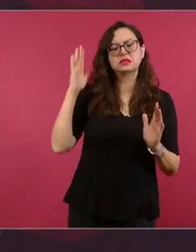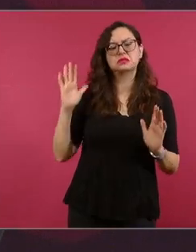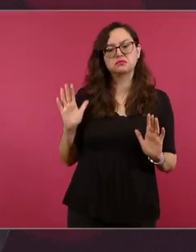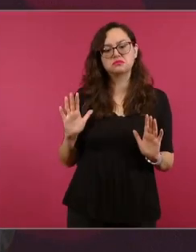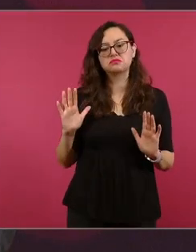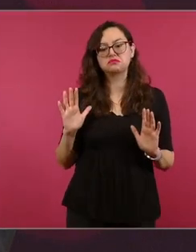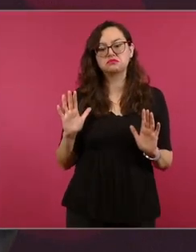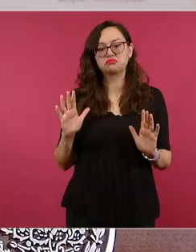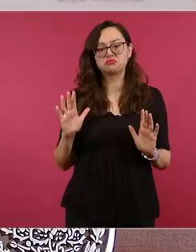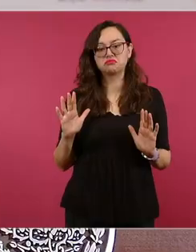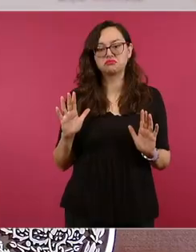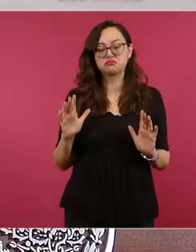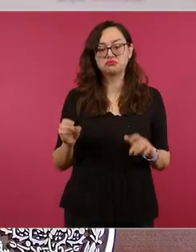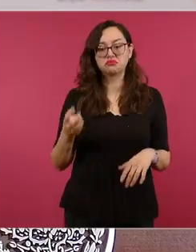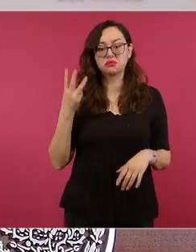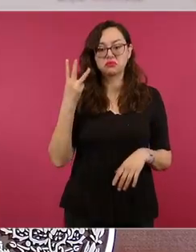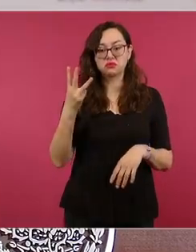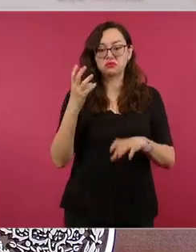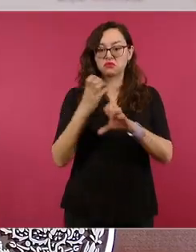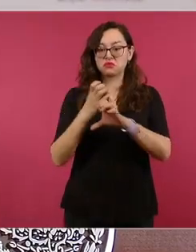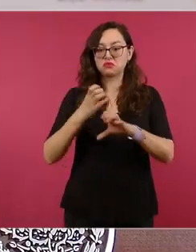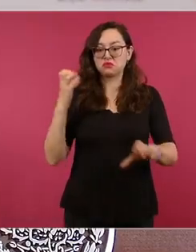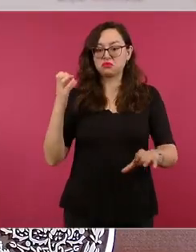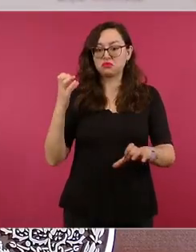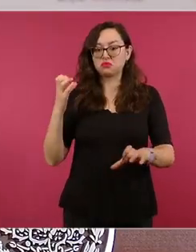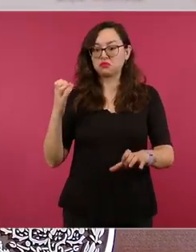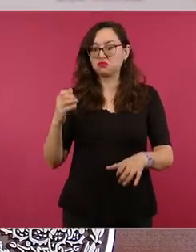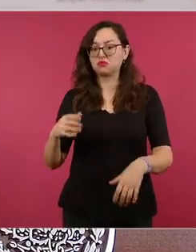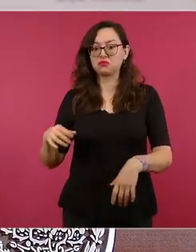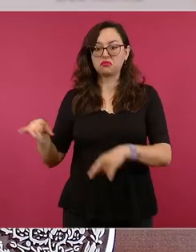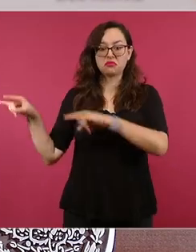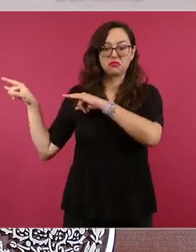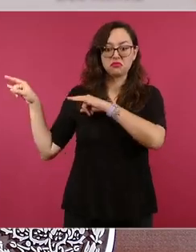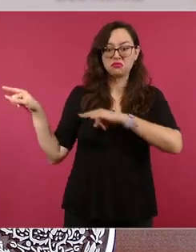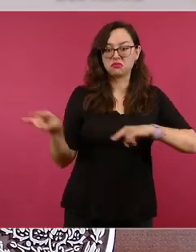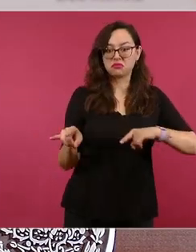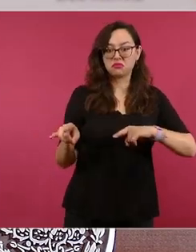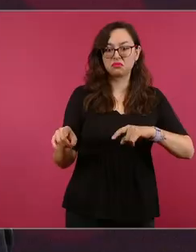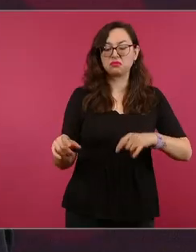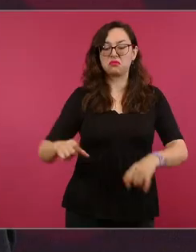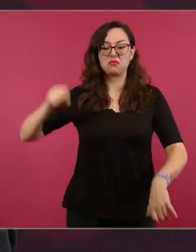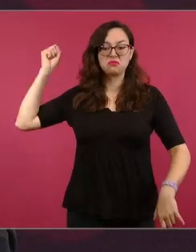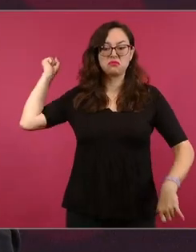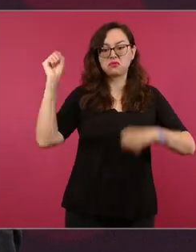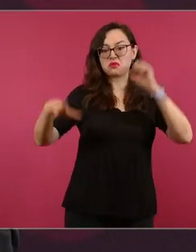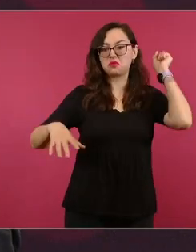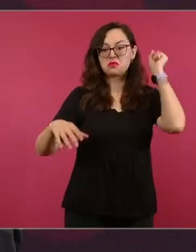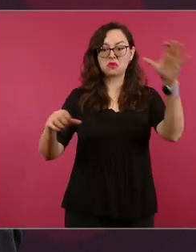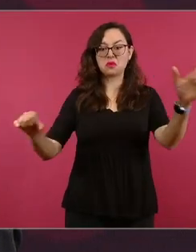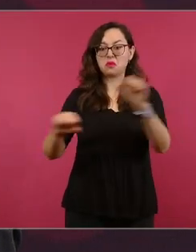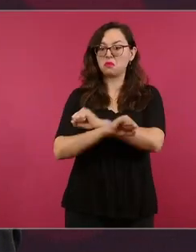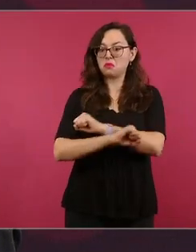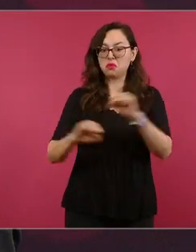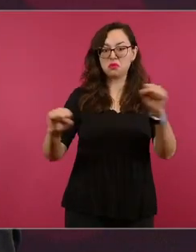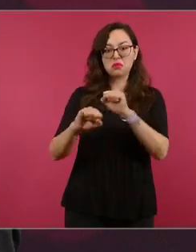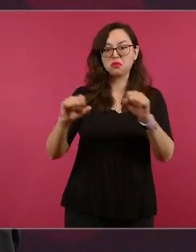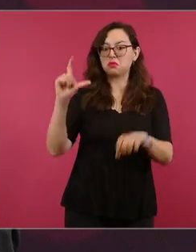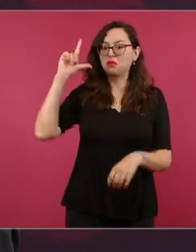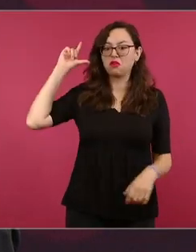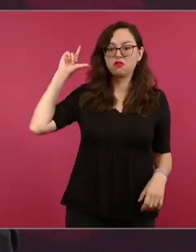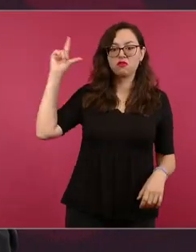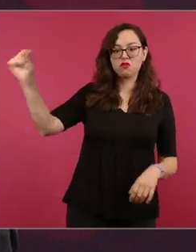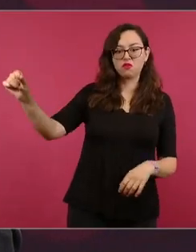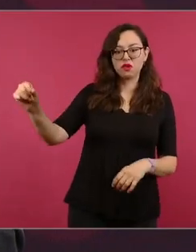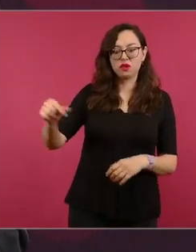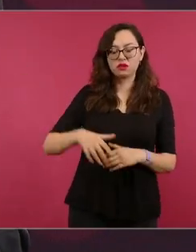Nada más vinieron en tres camiones, tiraron las bombas y se retiraron.